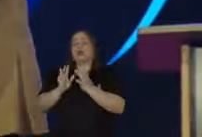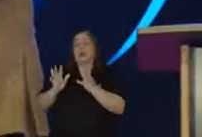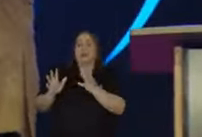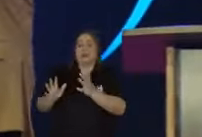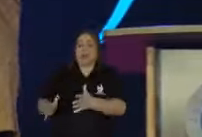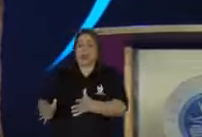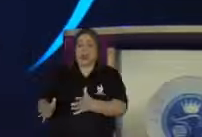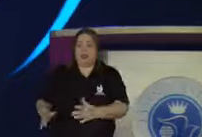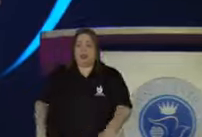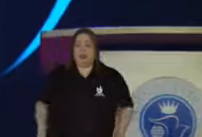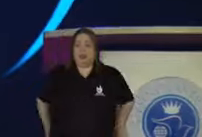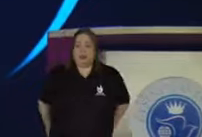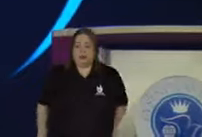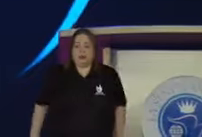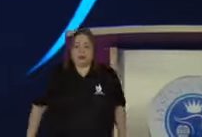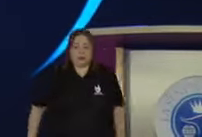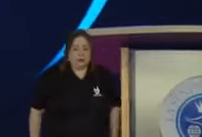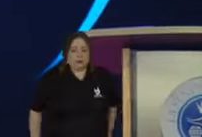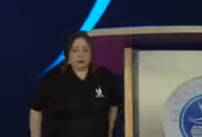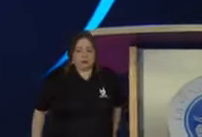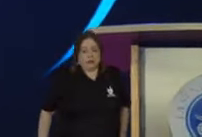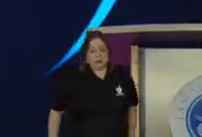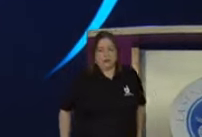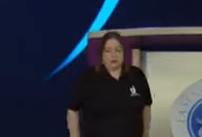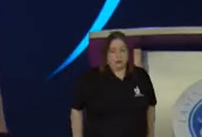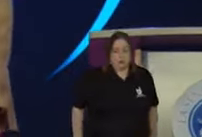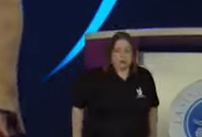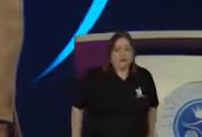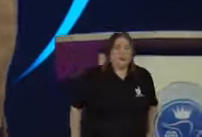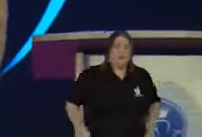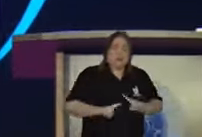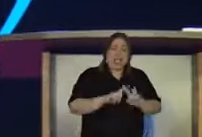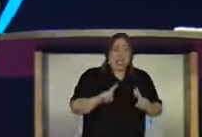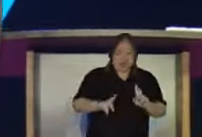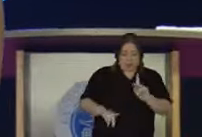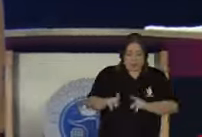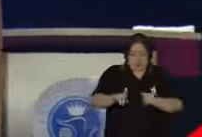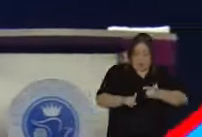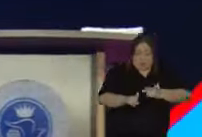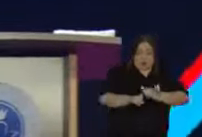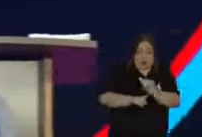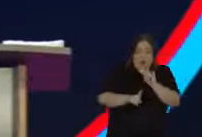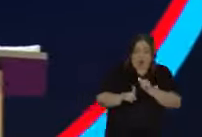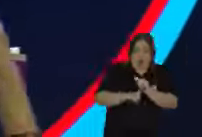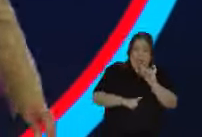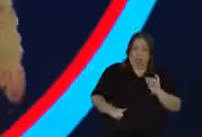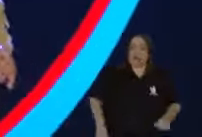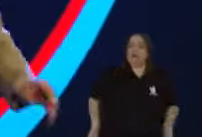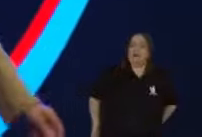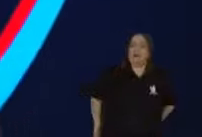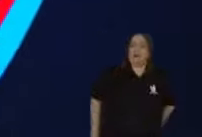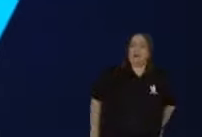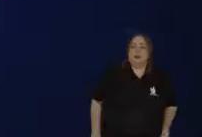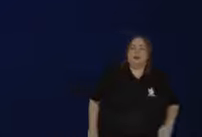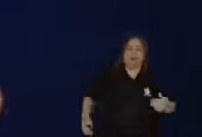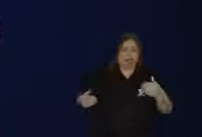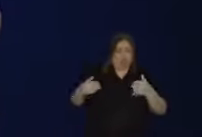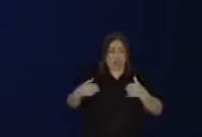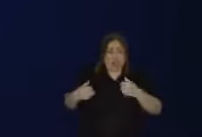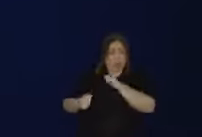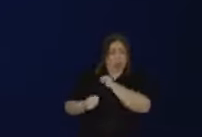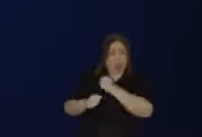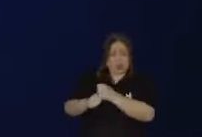Y alguno de ustedes hubiera estado abajo, burlándose de mí, creyendo que yo no tengo la autoridad ni el